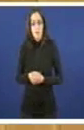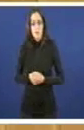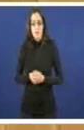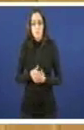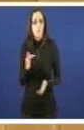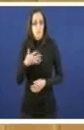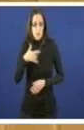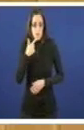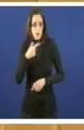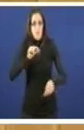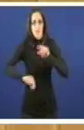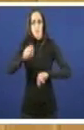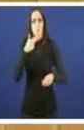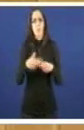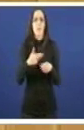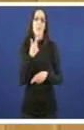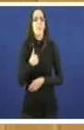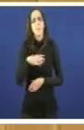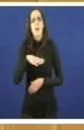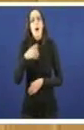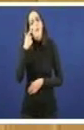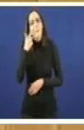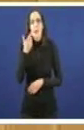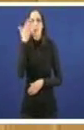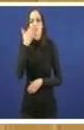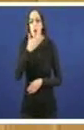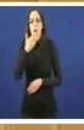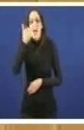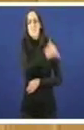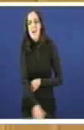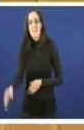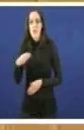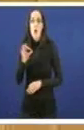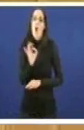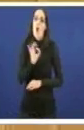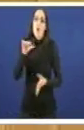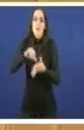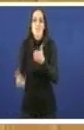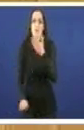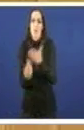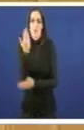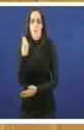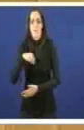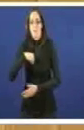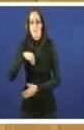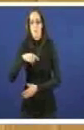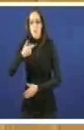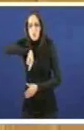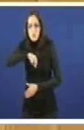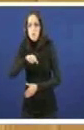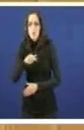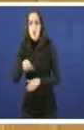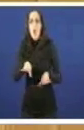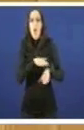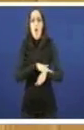dígame que escola infantil o anterior goberno galego que centro de día o anterior goberno galego privatizou dos